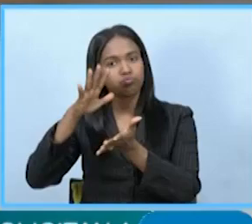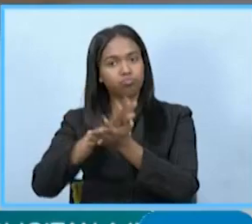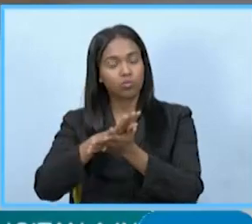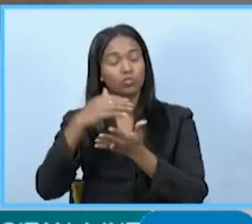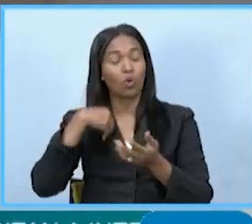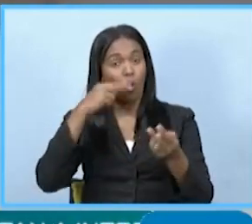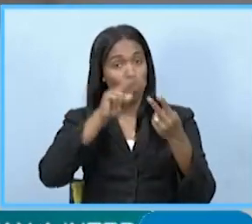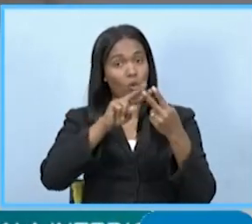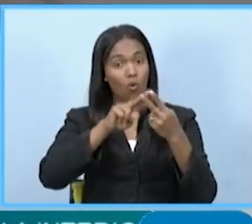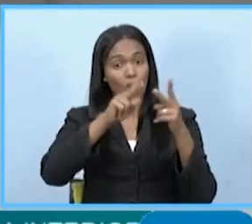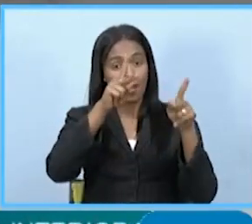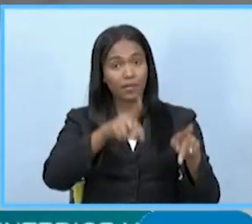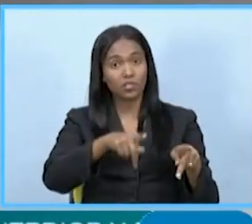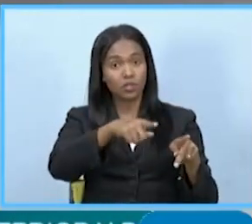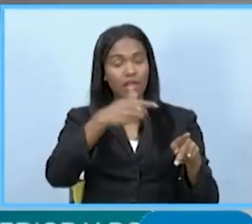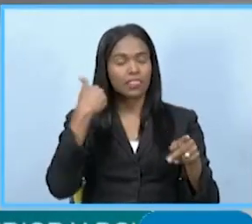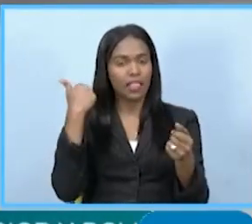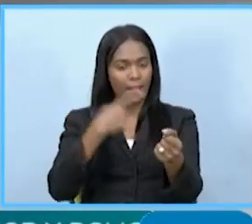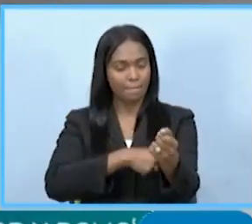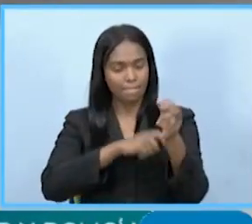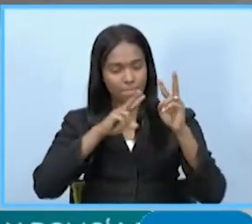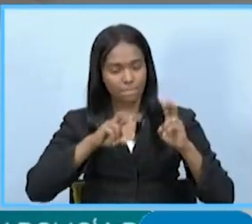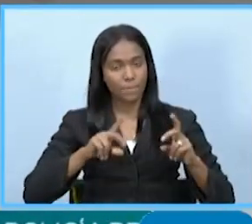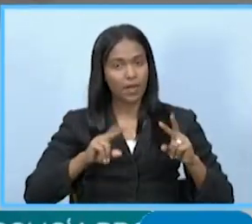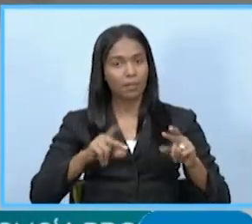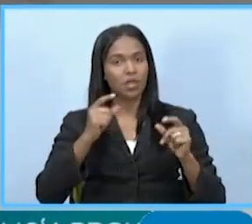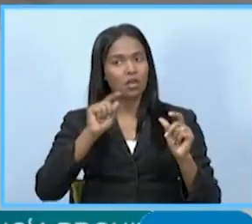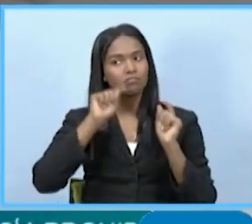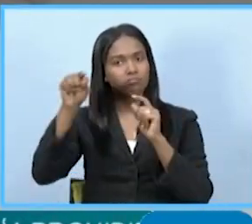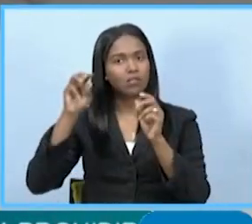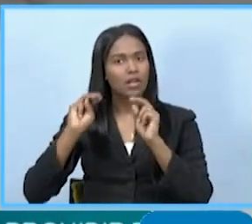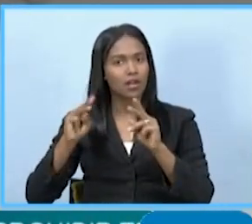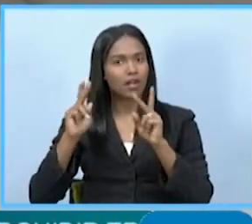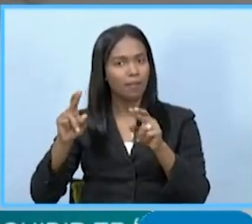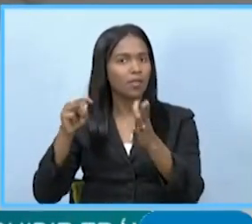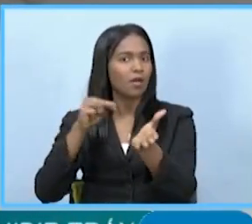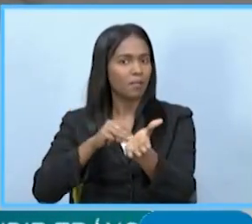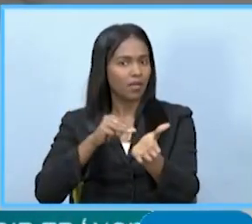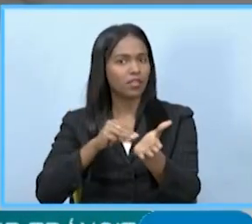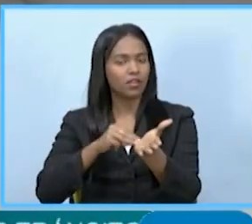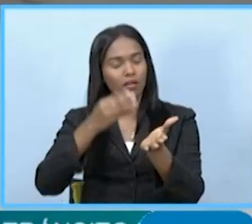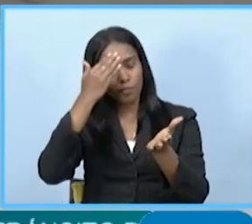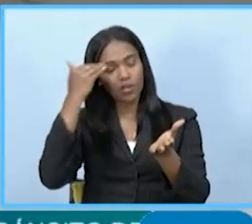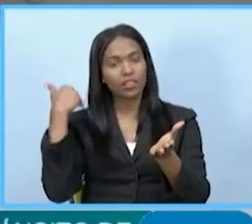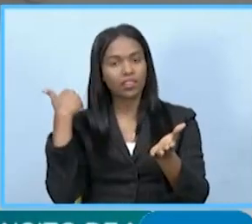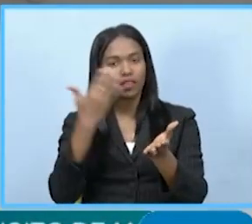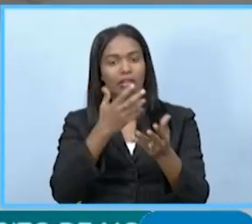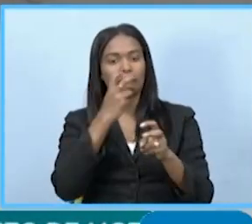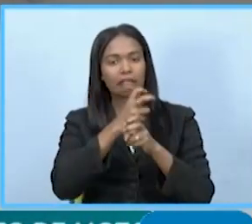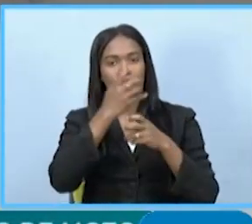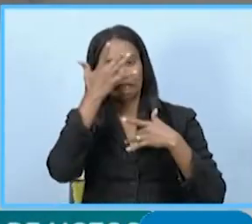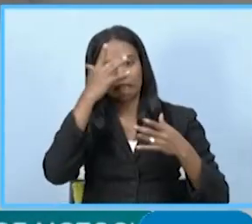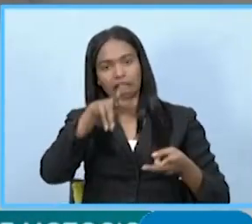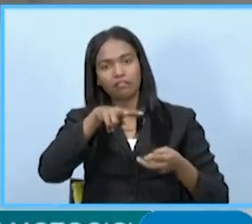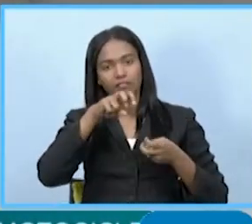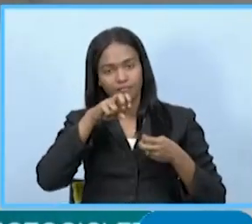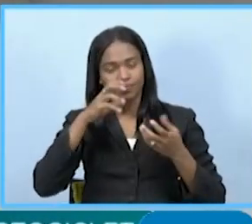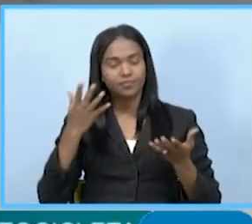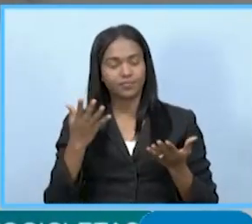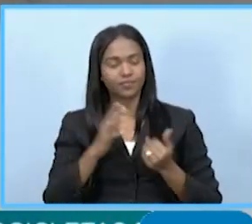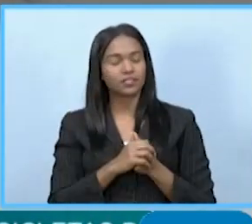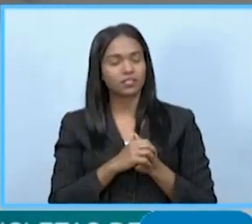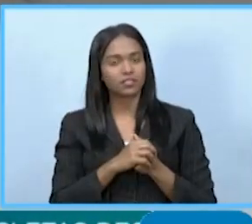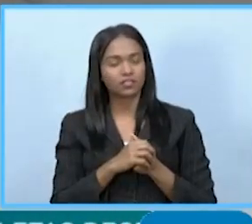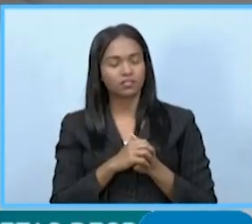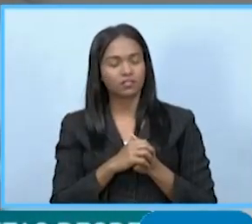se han hecho una prueba rápida y se están tratando porque tienen esta terrible enfermedad.